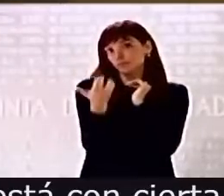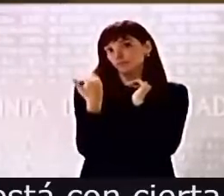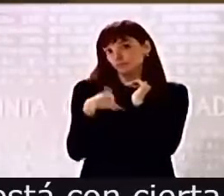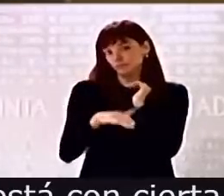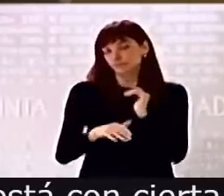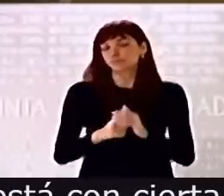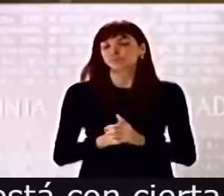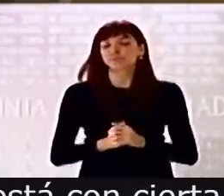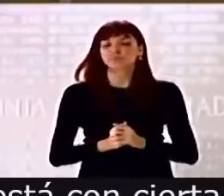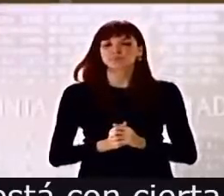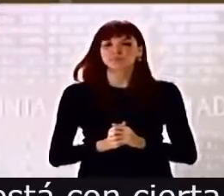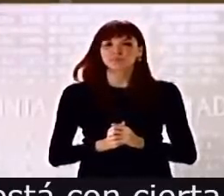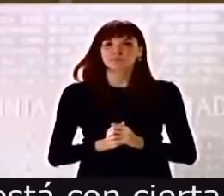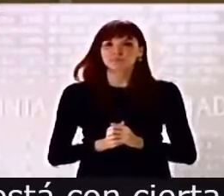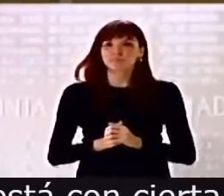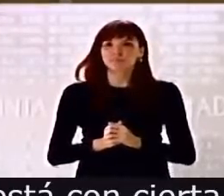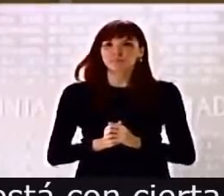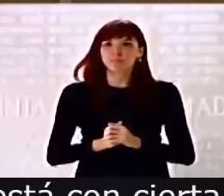curva.